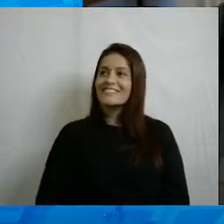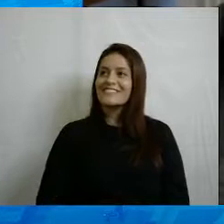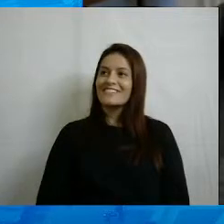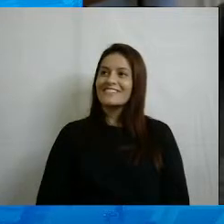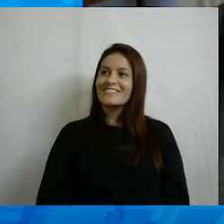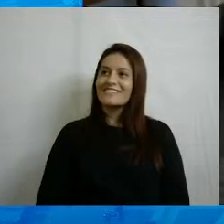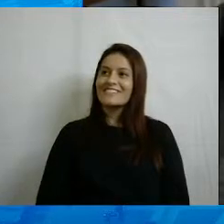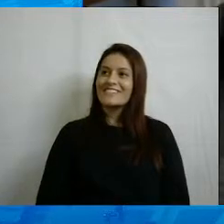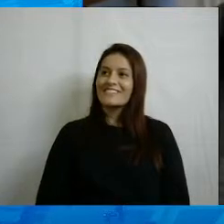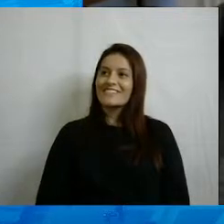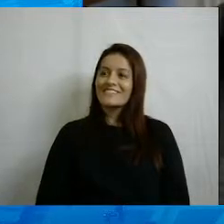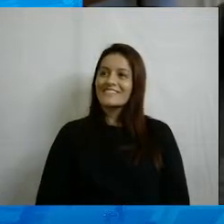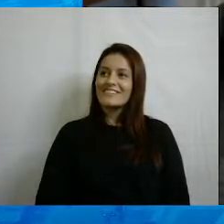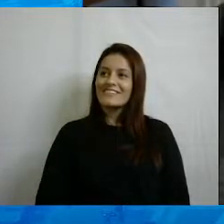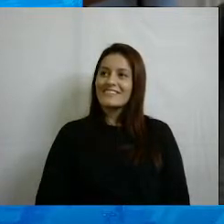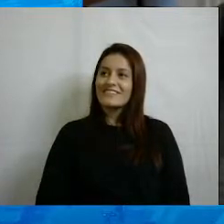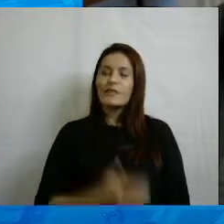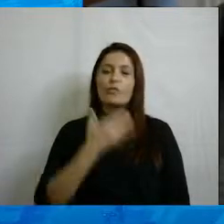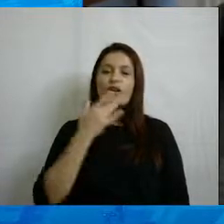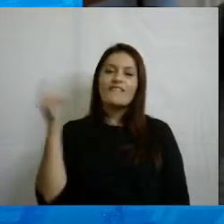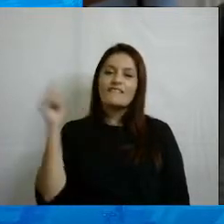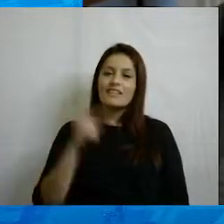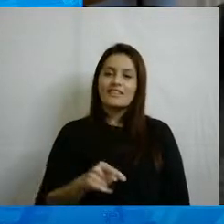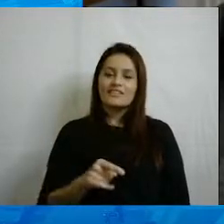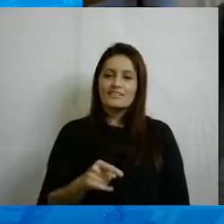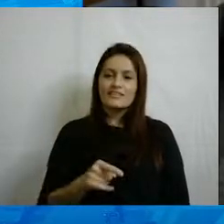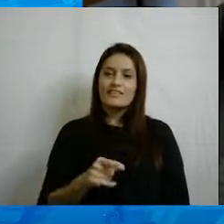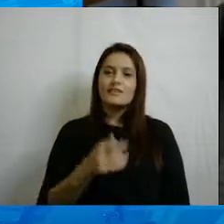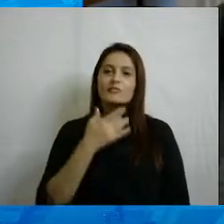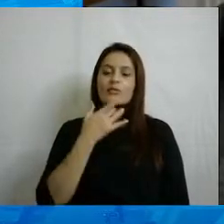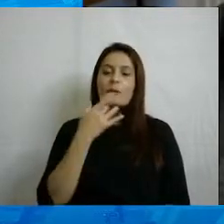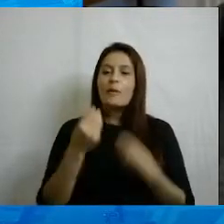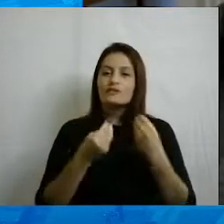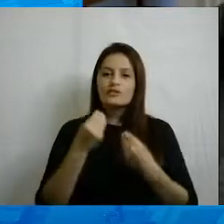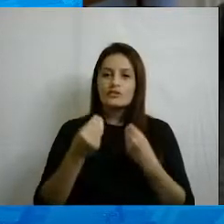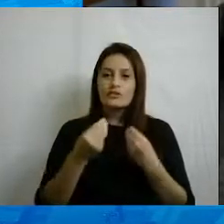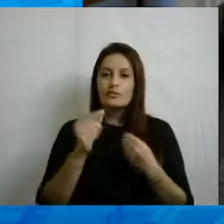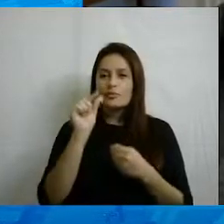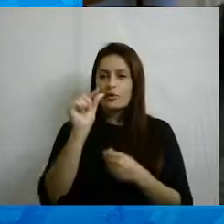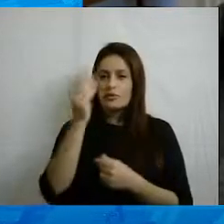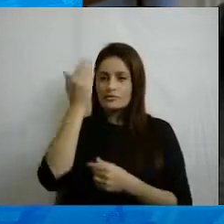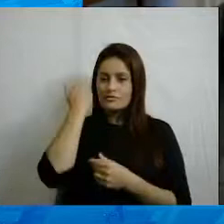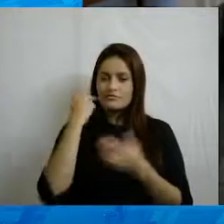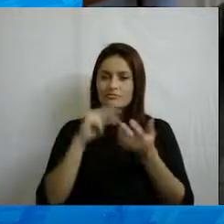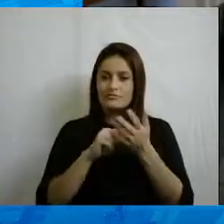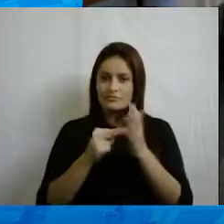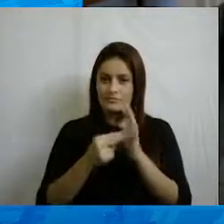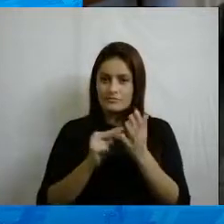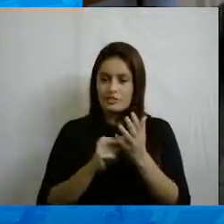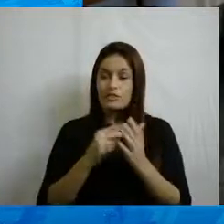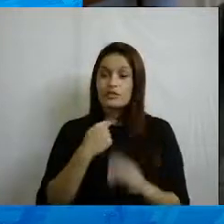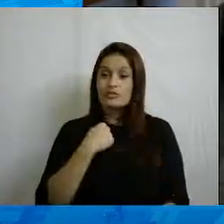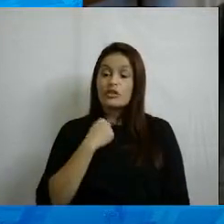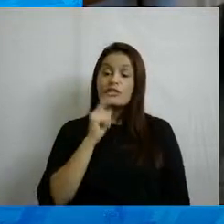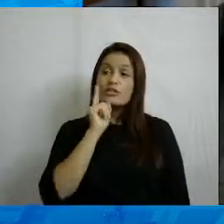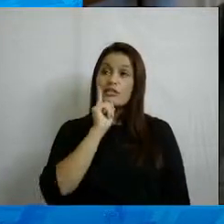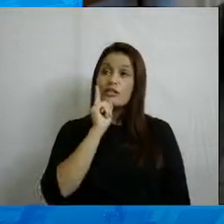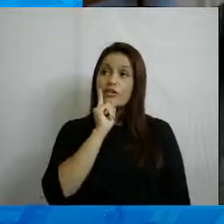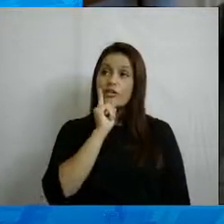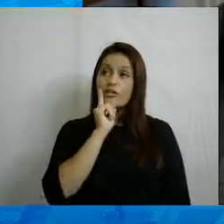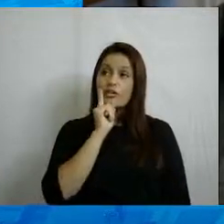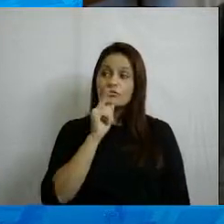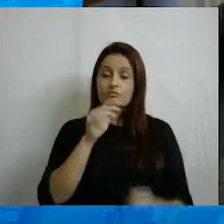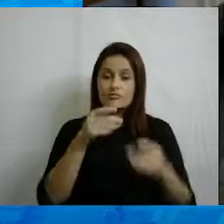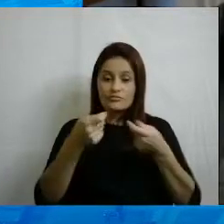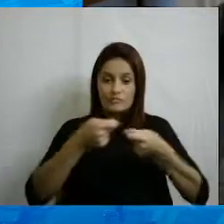Y la idea mía, ¿sabe por qué yo llegué aquí? Porque a mí me pasó una situación hace poquito. Yo tengo un